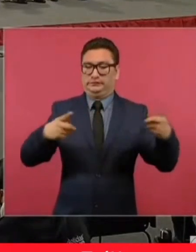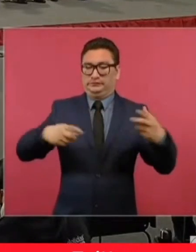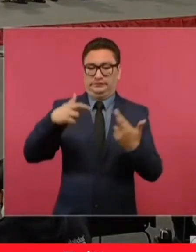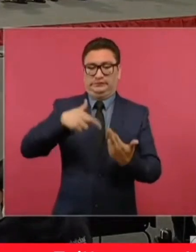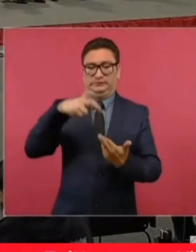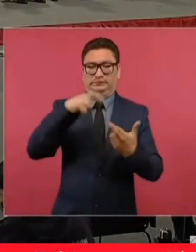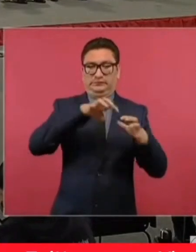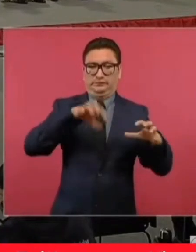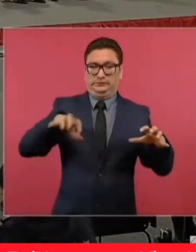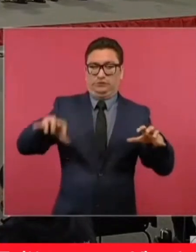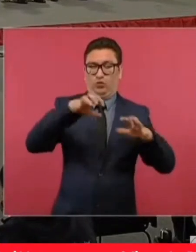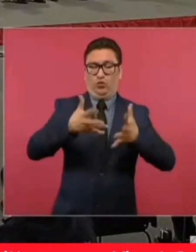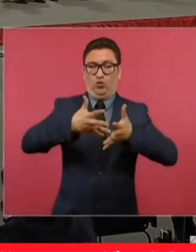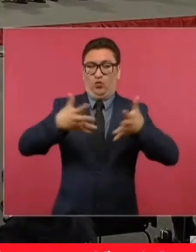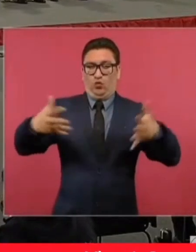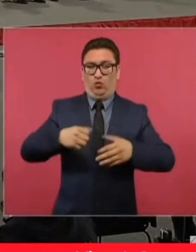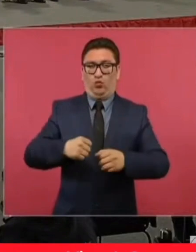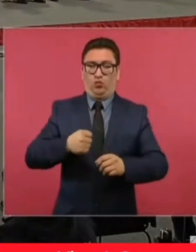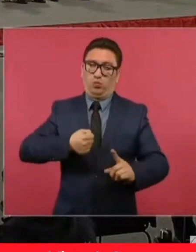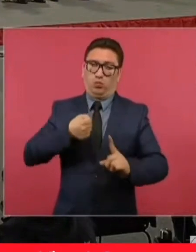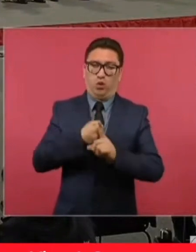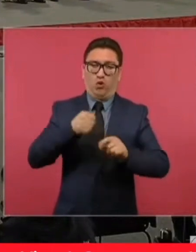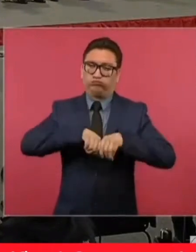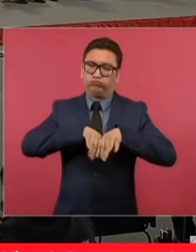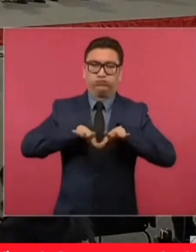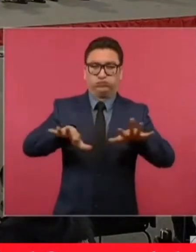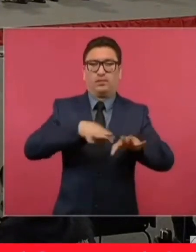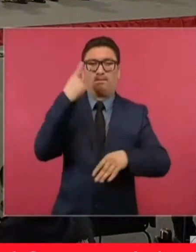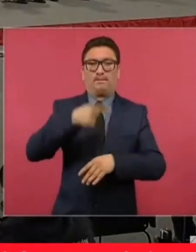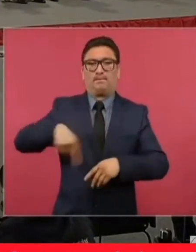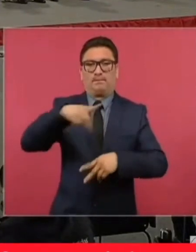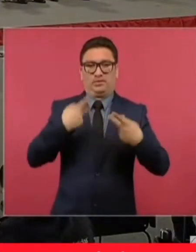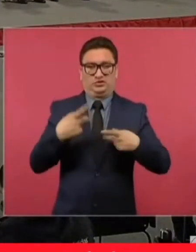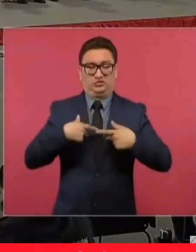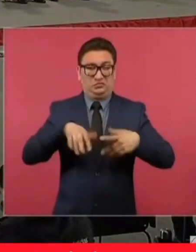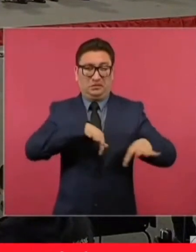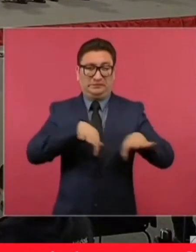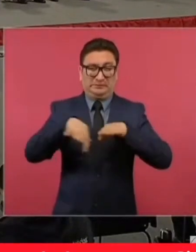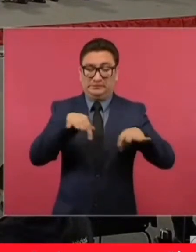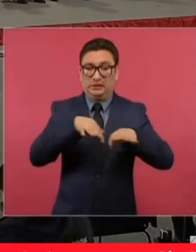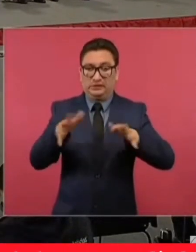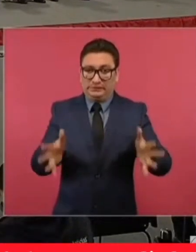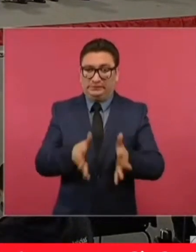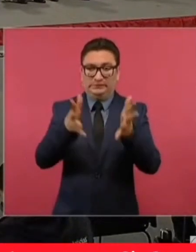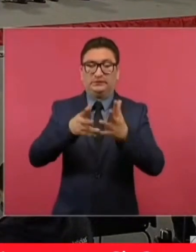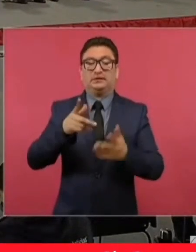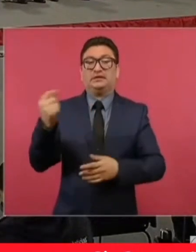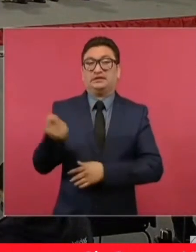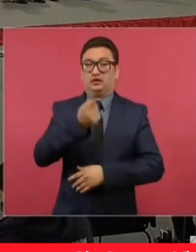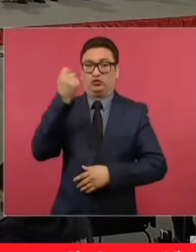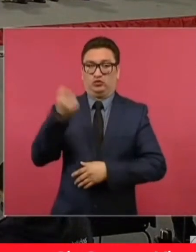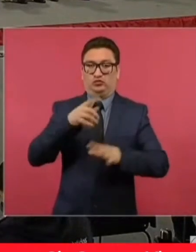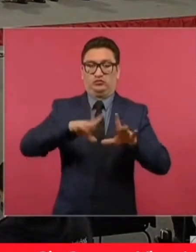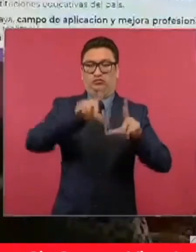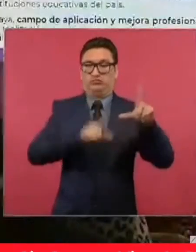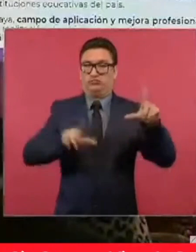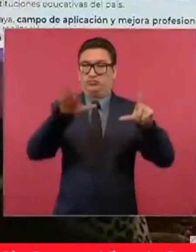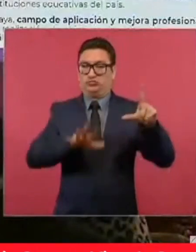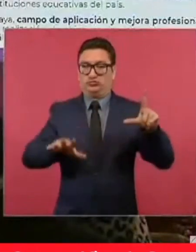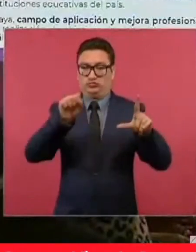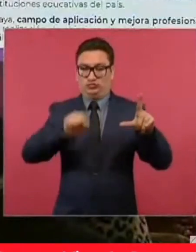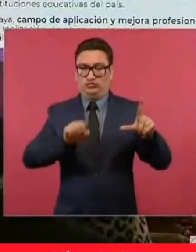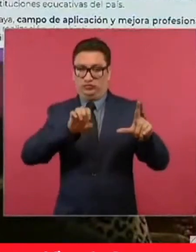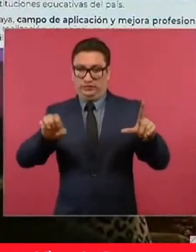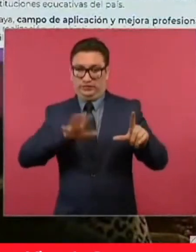gran impacto, no sólo como una fuente de empleo, sino también como un impulsor del desarrollo tecnológico del sureste. El